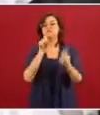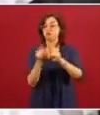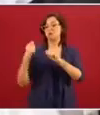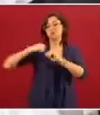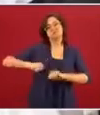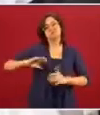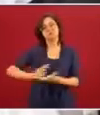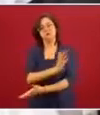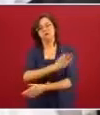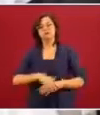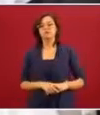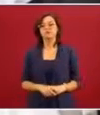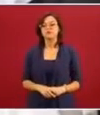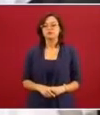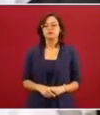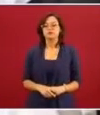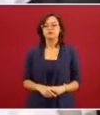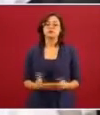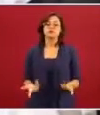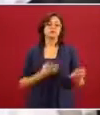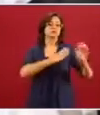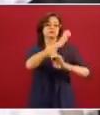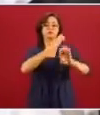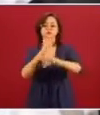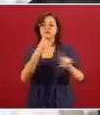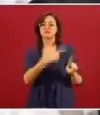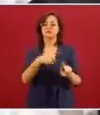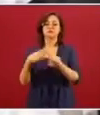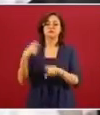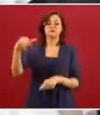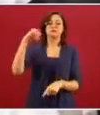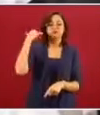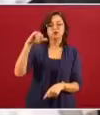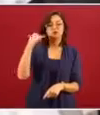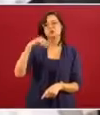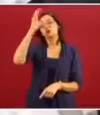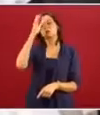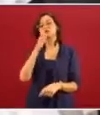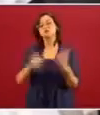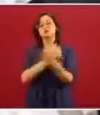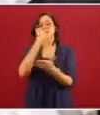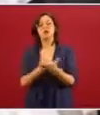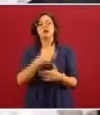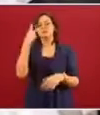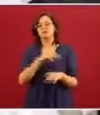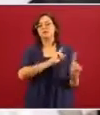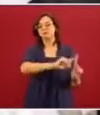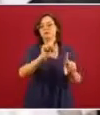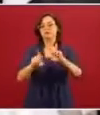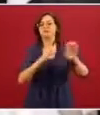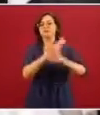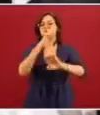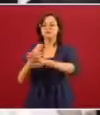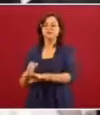autoridades. Situaciones que han ocurrido en varios estados, como en Yucatán, Coahuila, Ciudad de México, entre otros por mencionar. Y